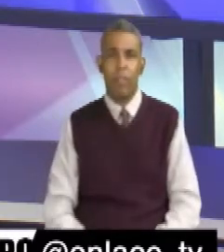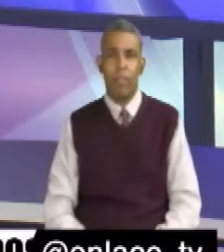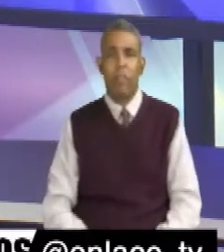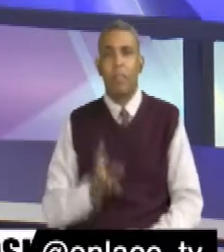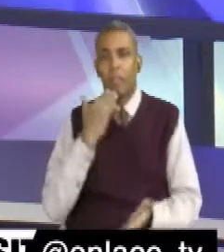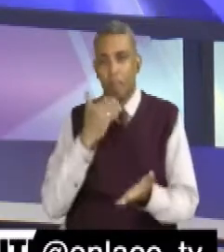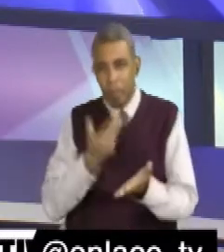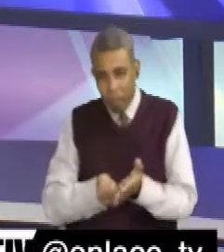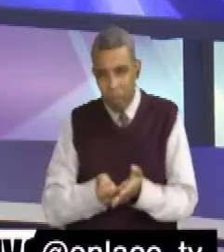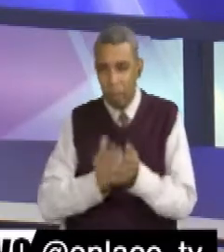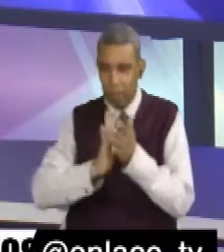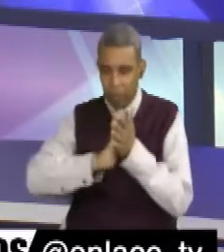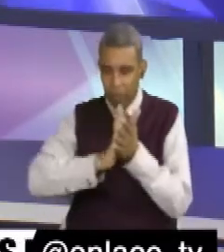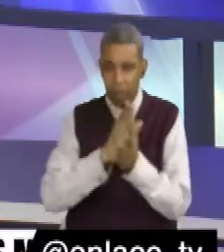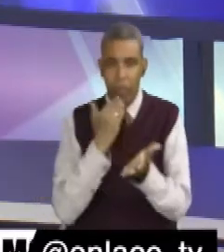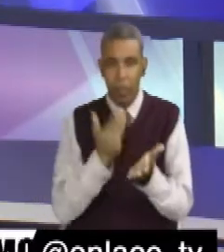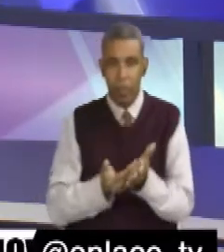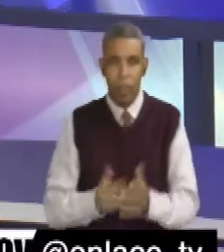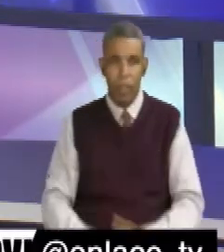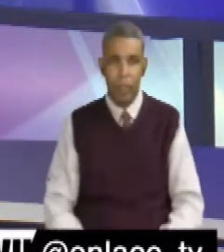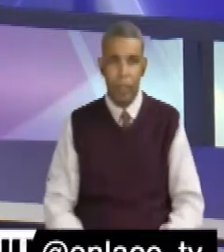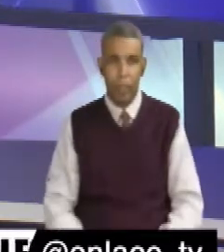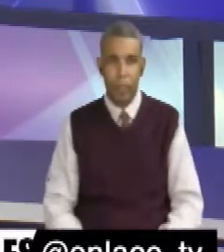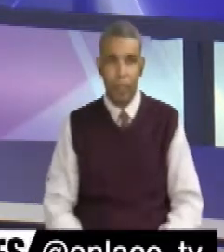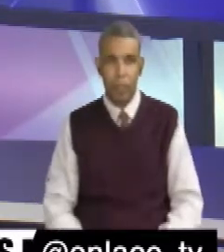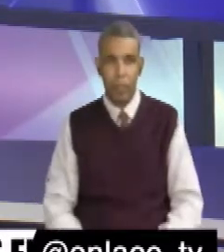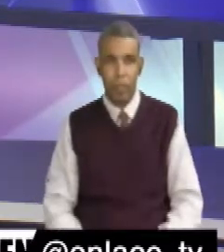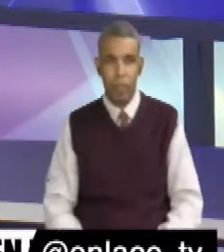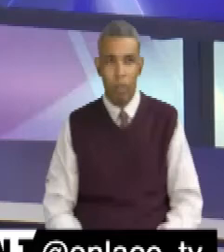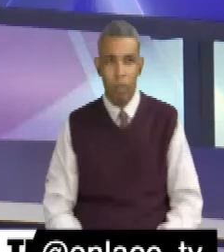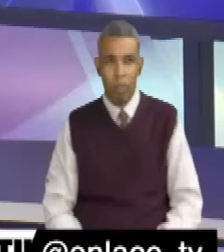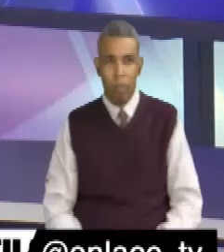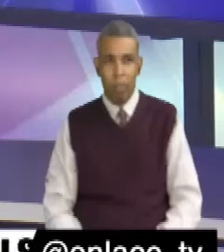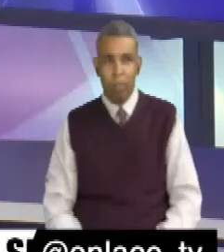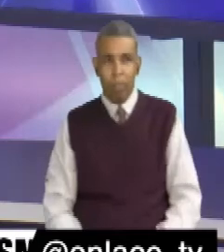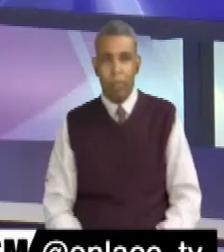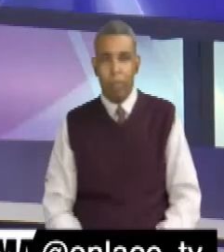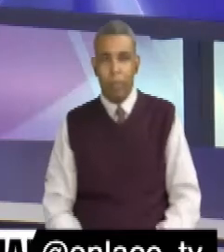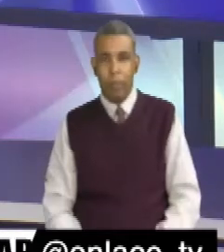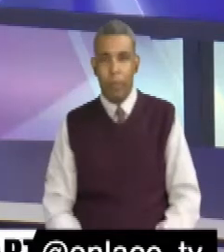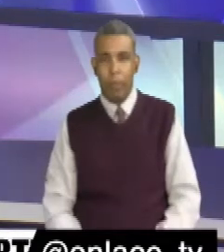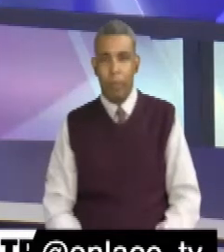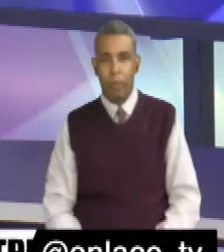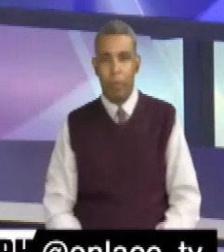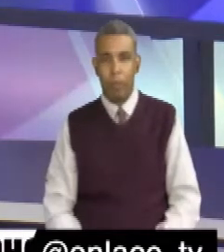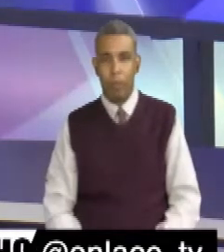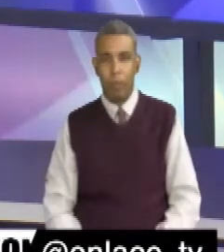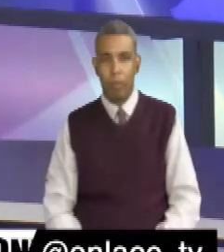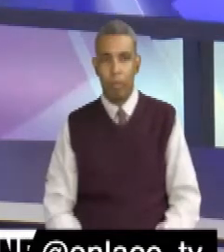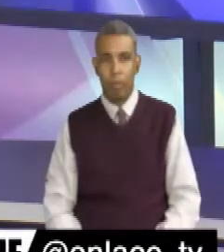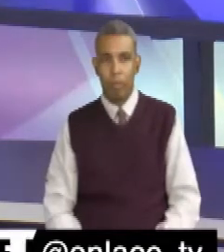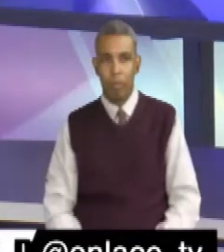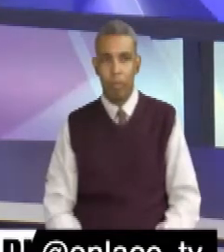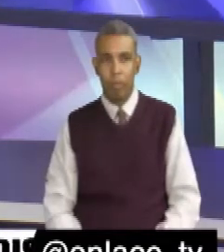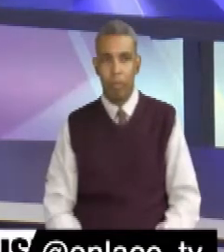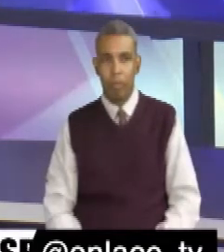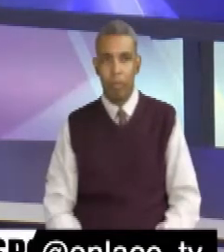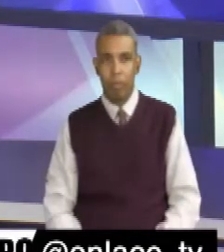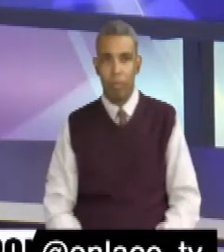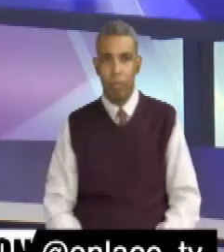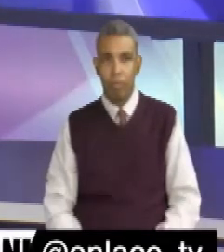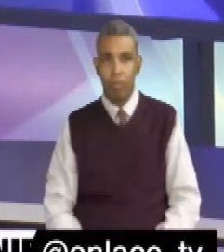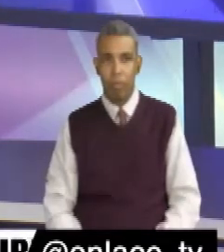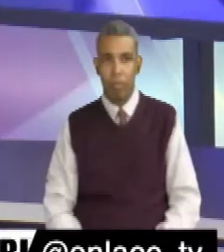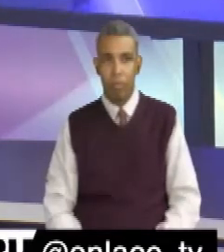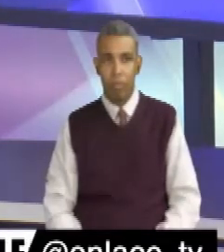Gracias, Zulay, por este informe. Docentes de Barranca Bermeja reaccionan ante el paro de